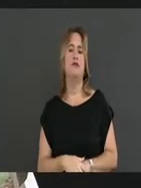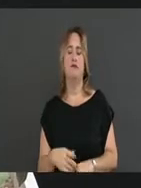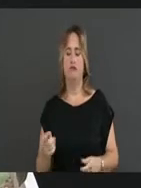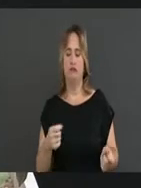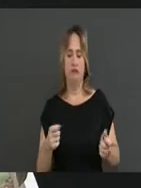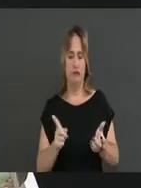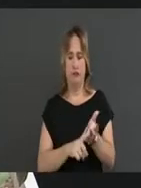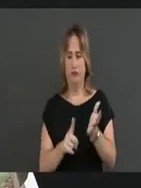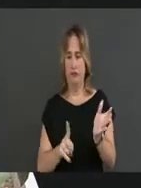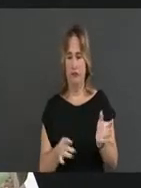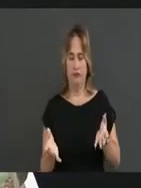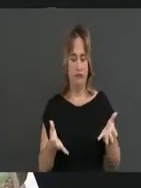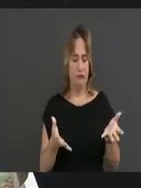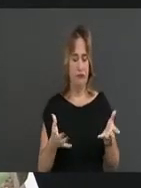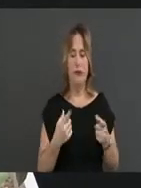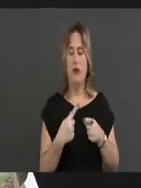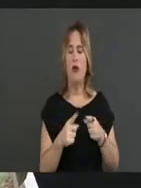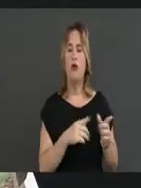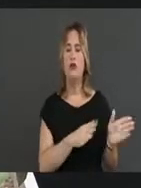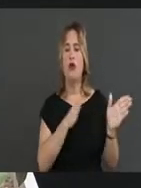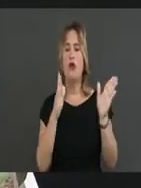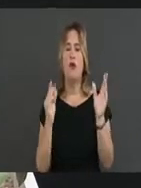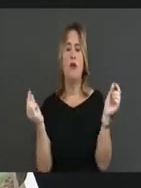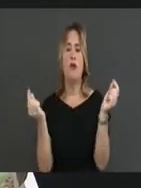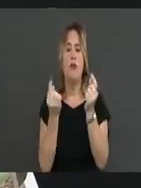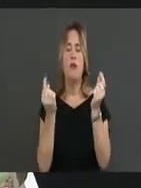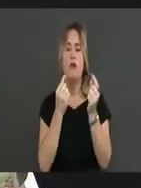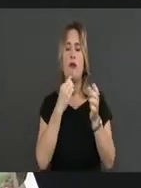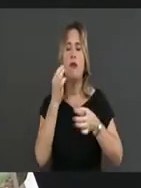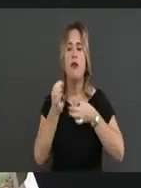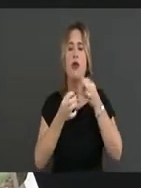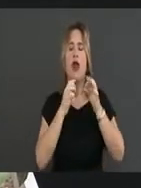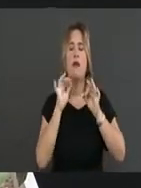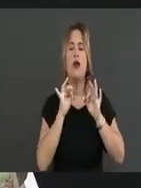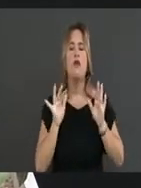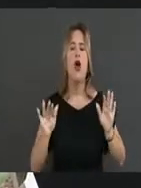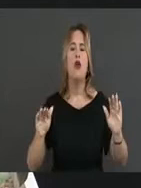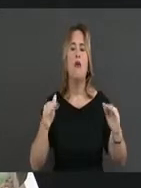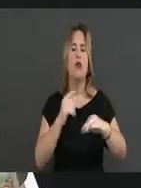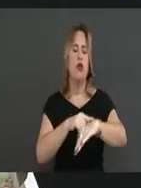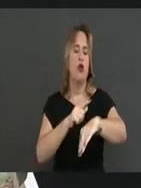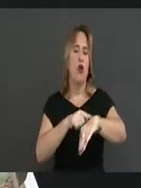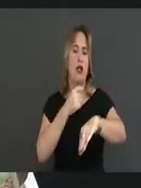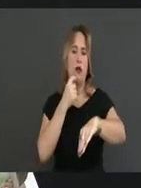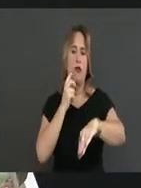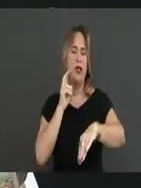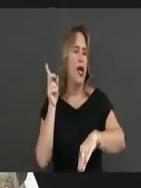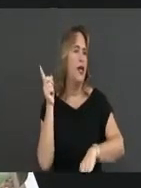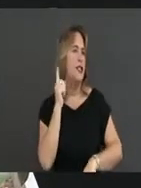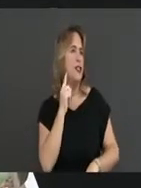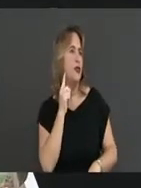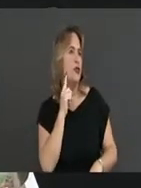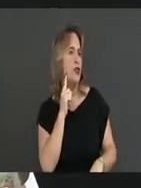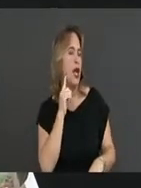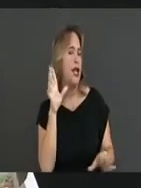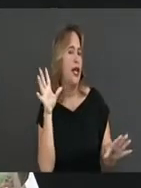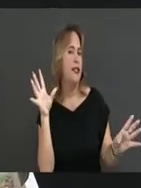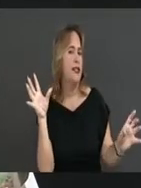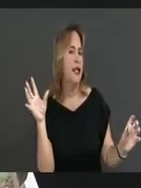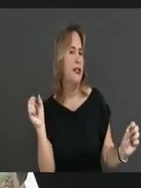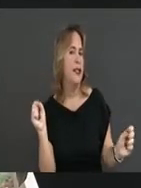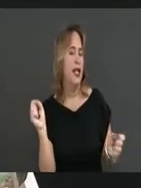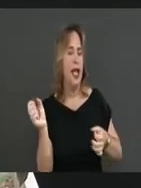de la energía eléctrica, un programa nada más que para eso, un panel, sí, a una hora en que la persona puede escucharlo,